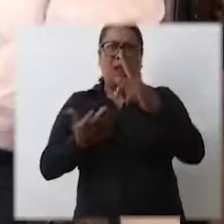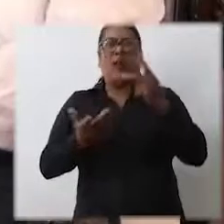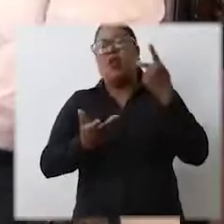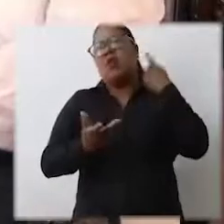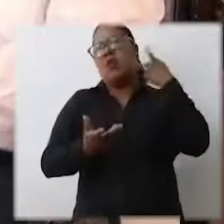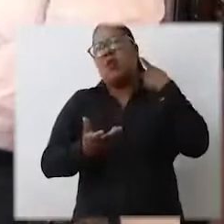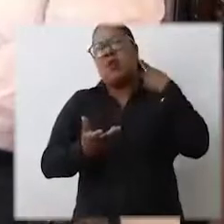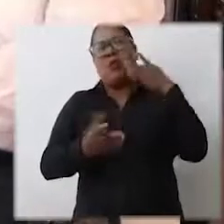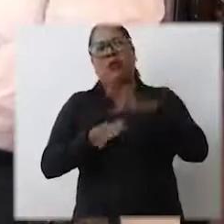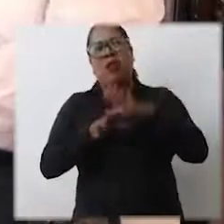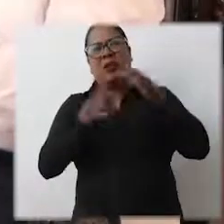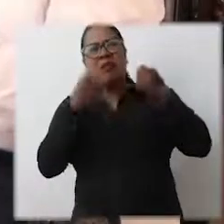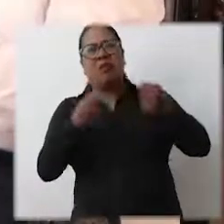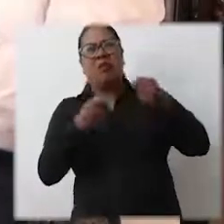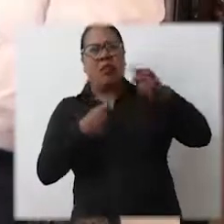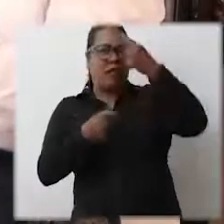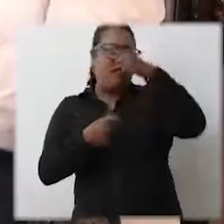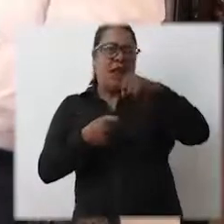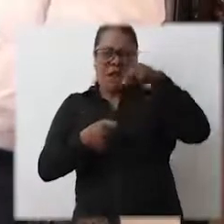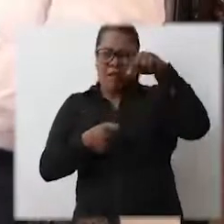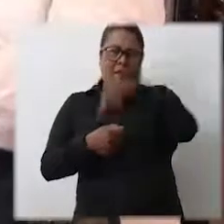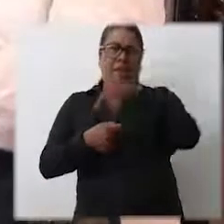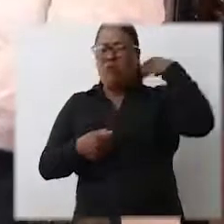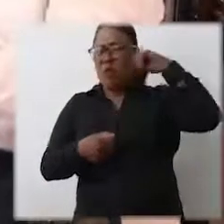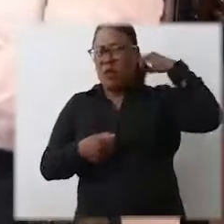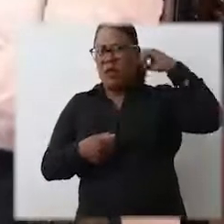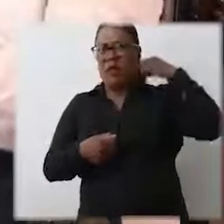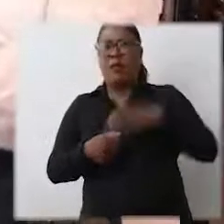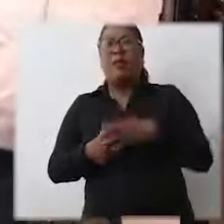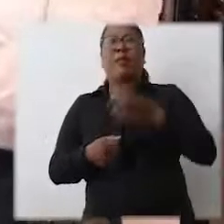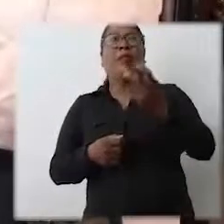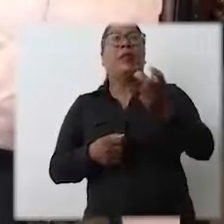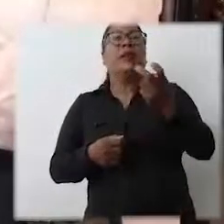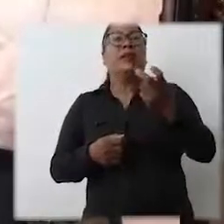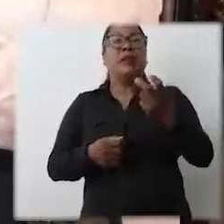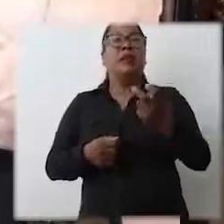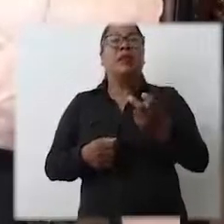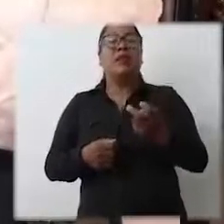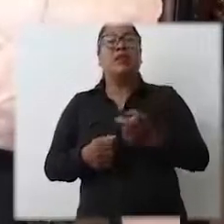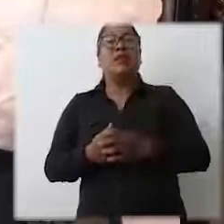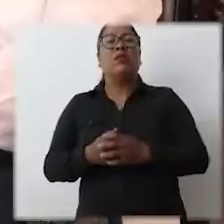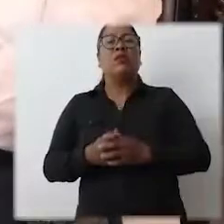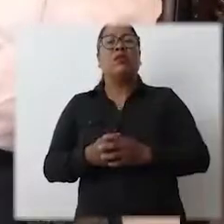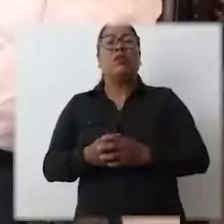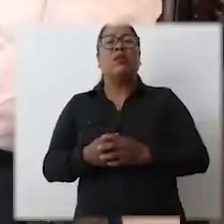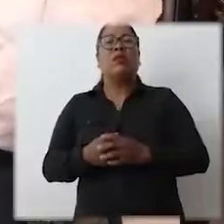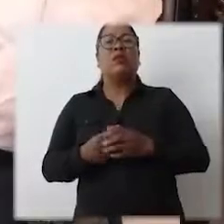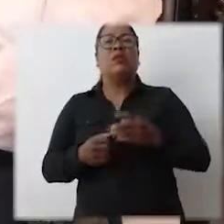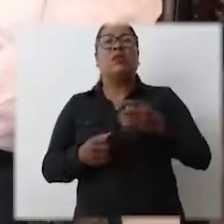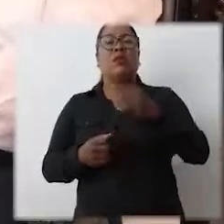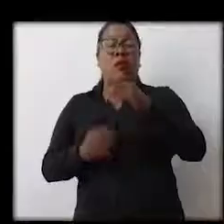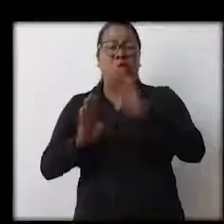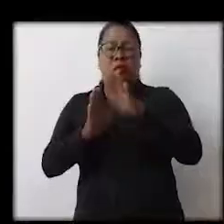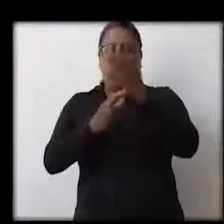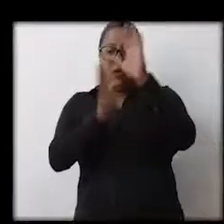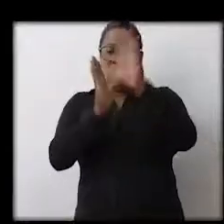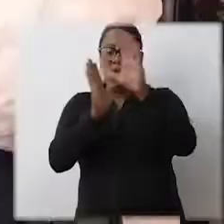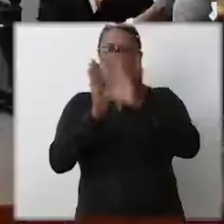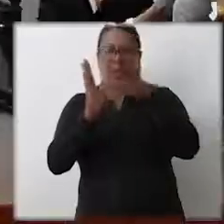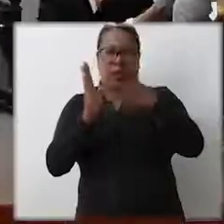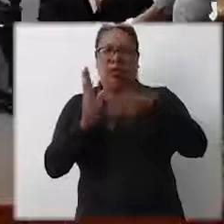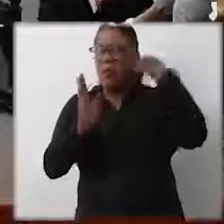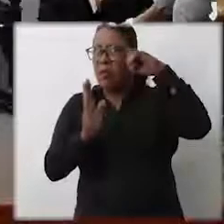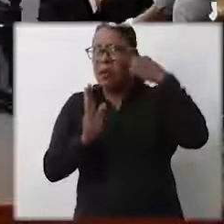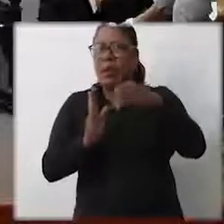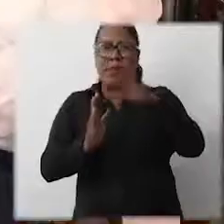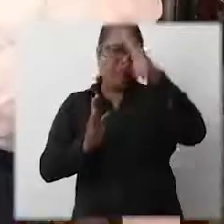Unidos Mexicanos en 1917, como consigna la historia,